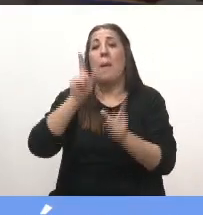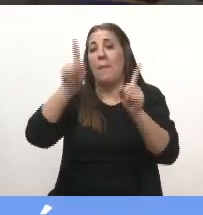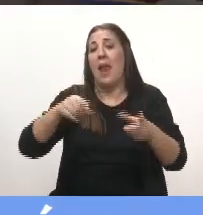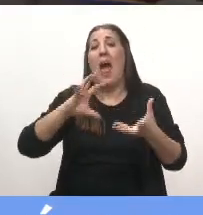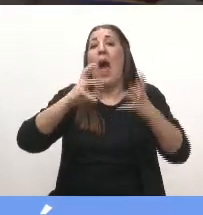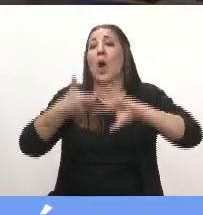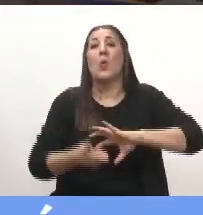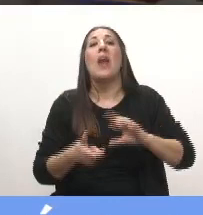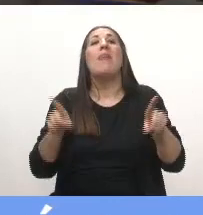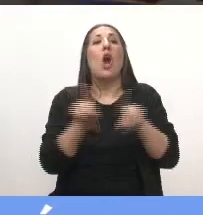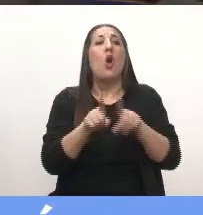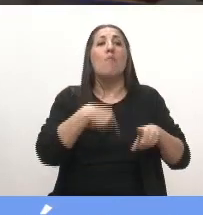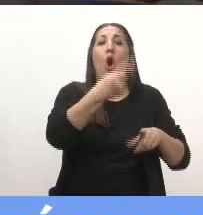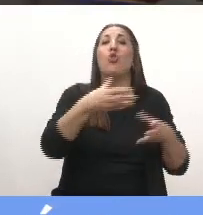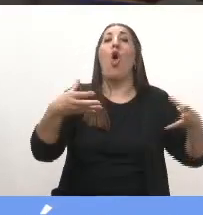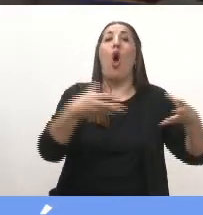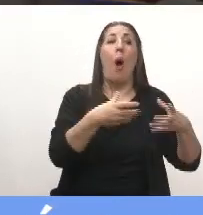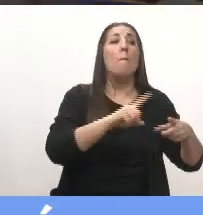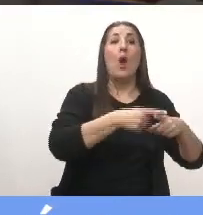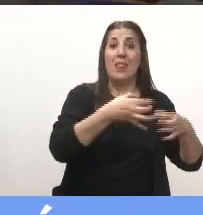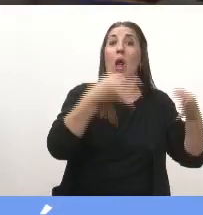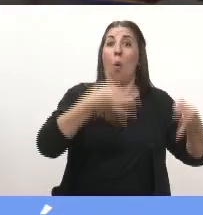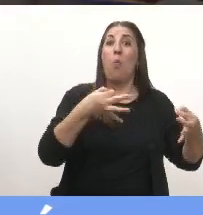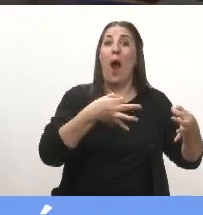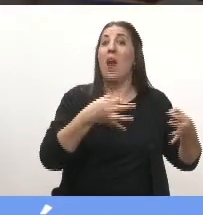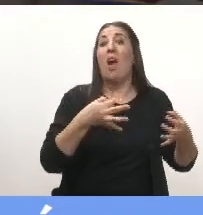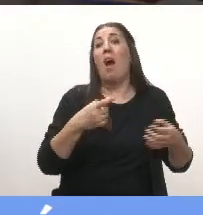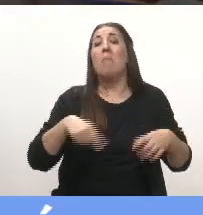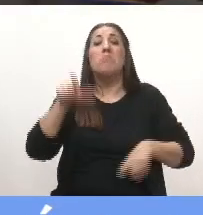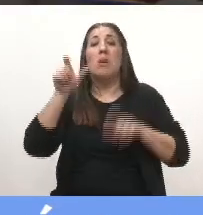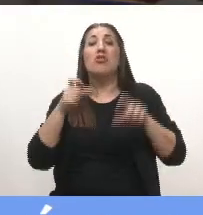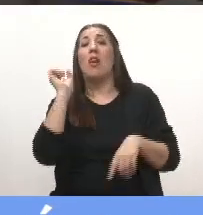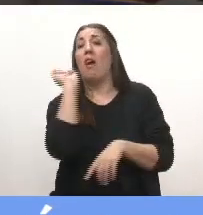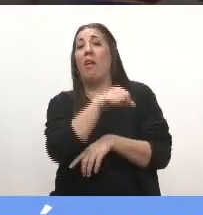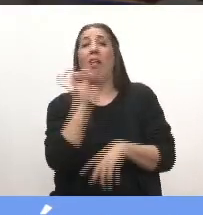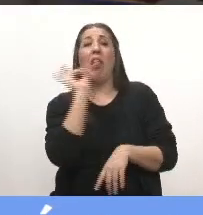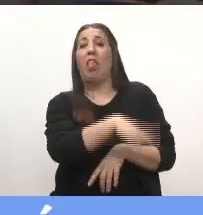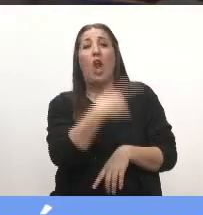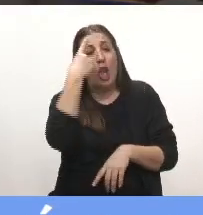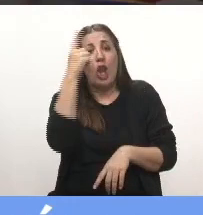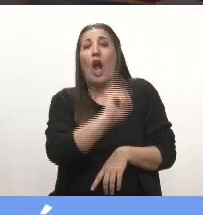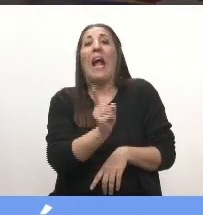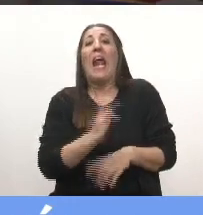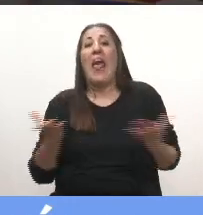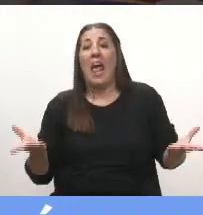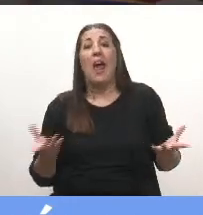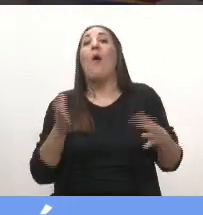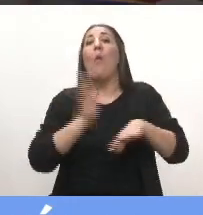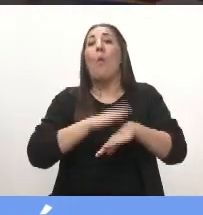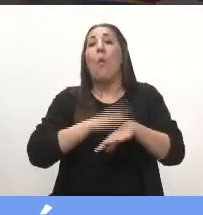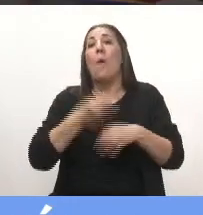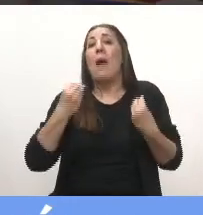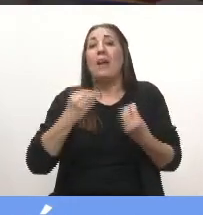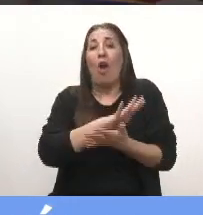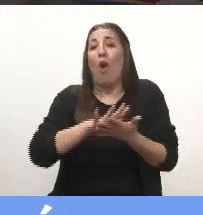tiene la buena política la credibilidad que tiene la buena política está arruinada por la corrupción que